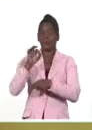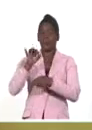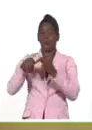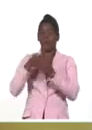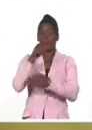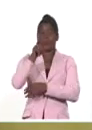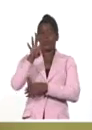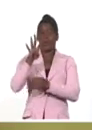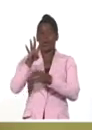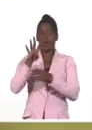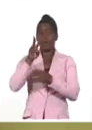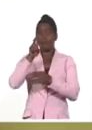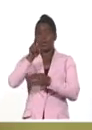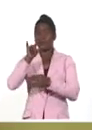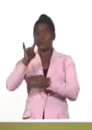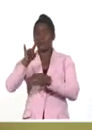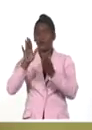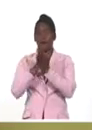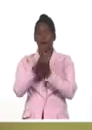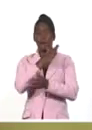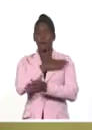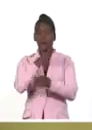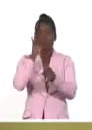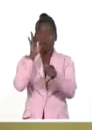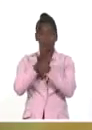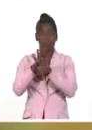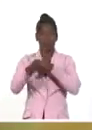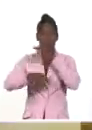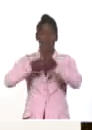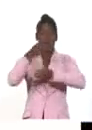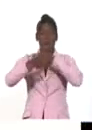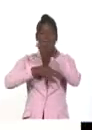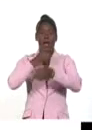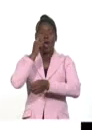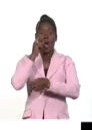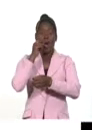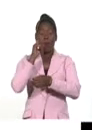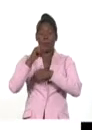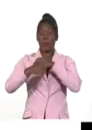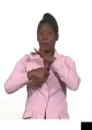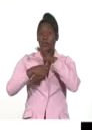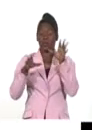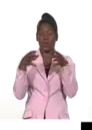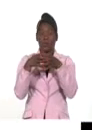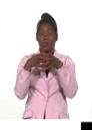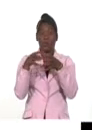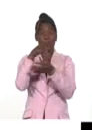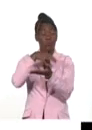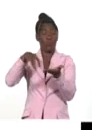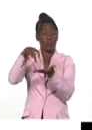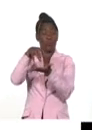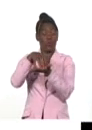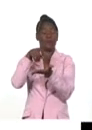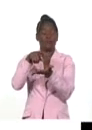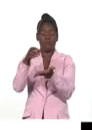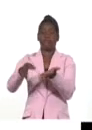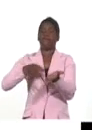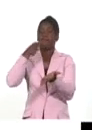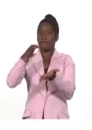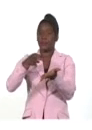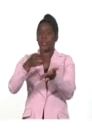marzo, anunció hoy el presidente del jurado, Gabriel Dávalos. Varias ciudades de la isla acogerán la muestra itinerante en las